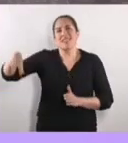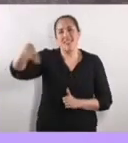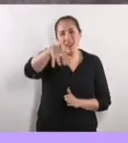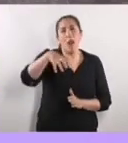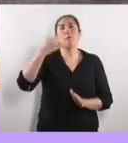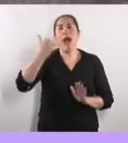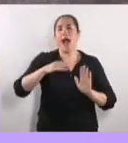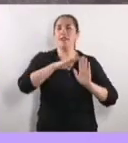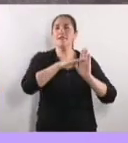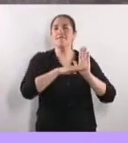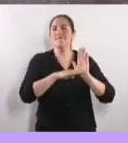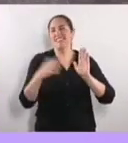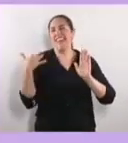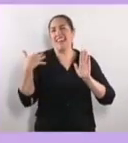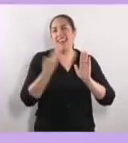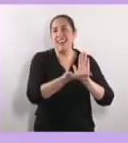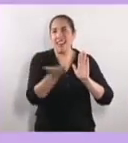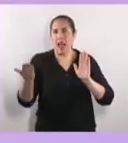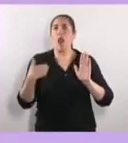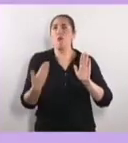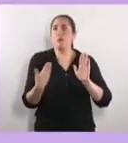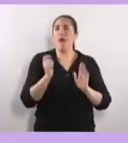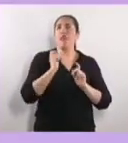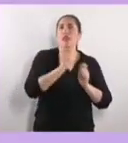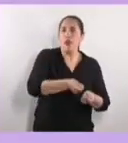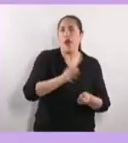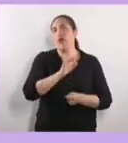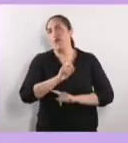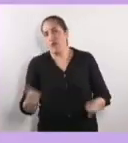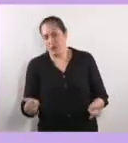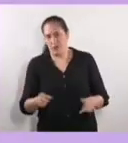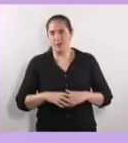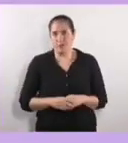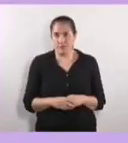a tener en cuenta para ser donante. Bueno, muy bien, vamos a cambiar de tema, pero para eso